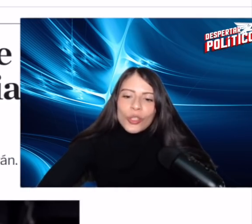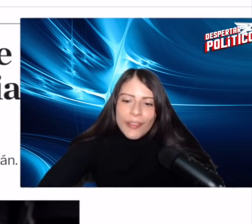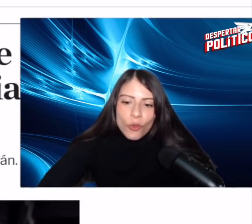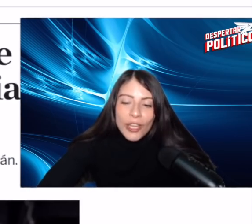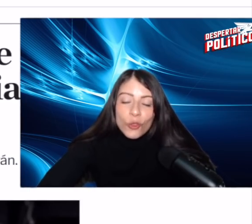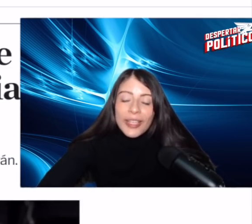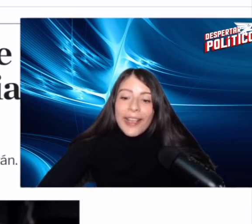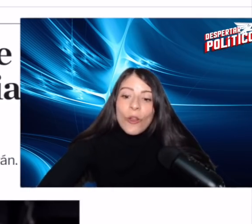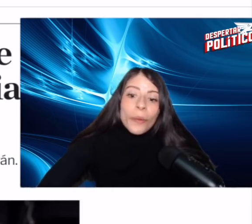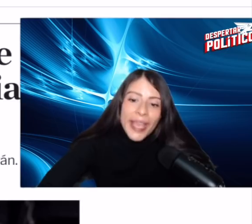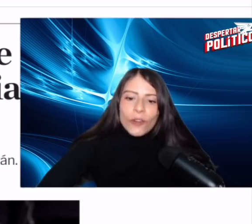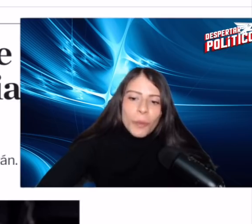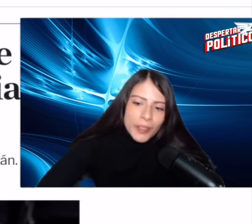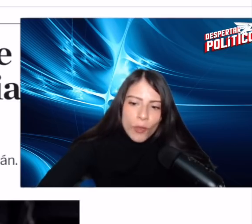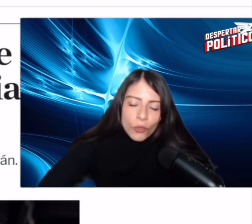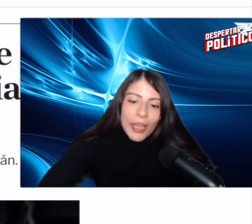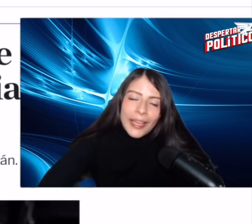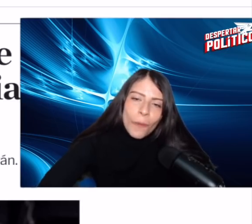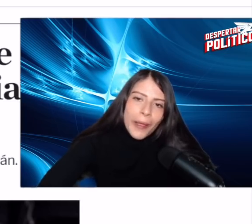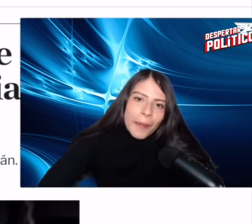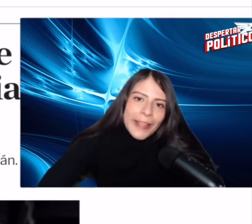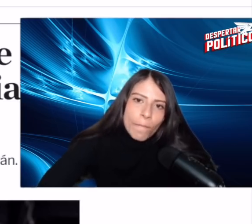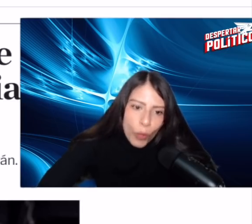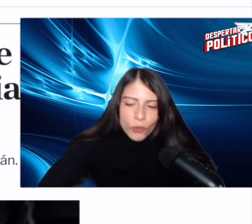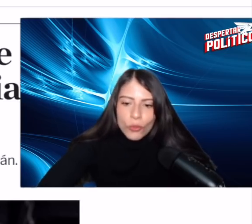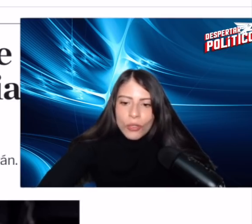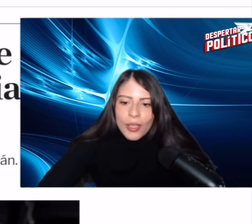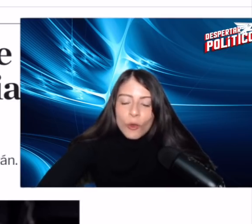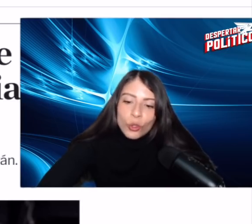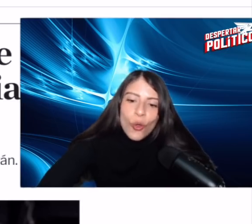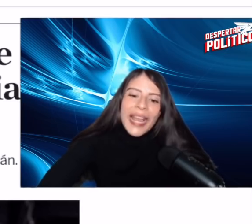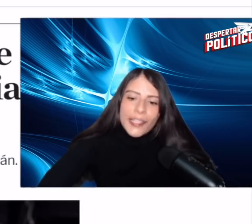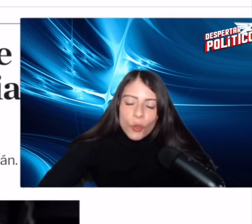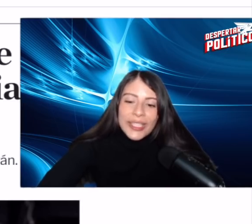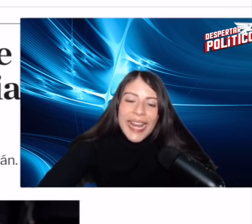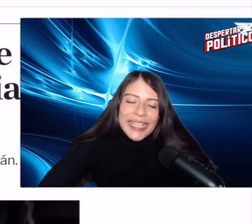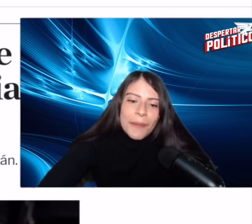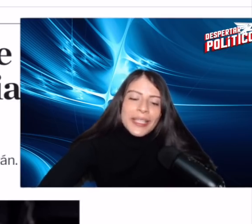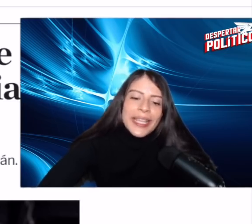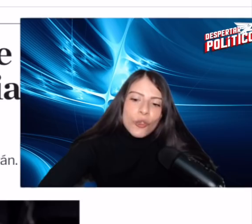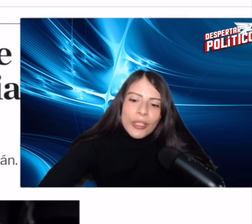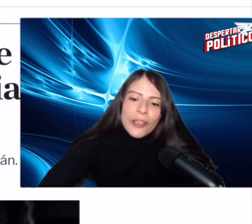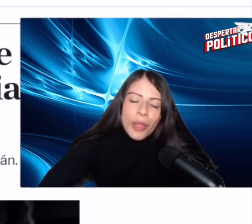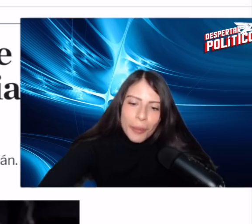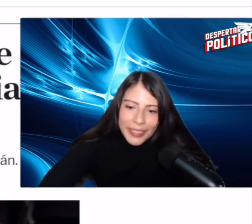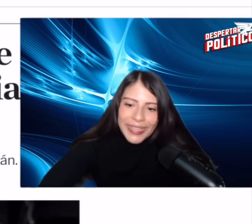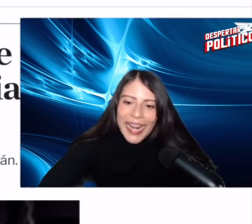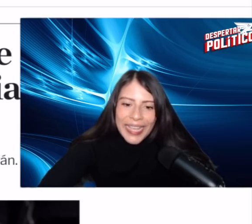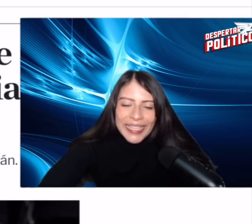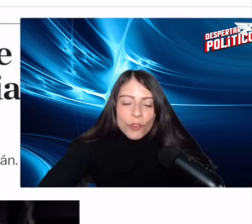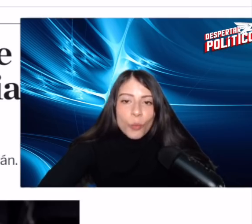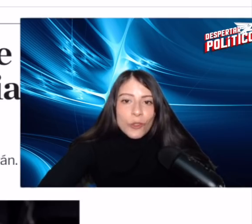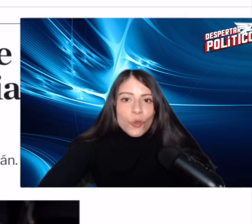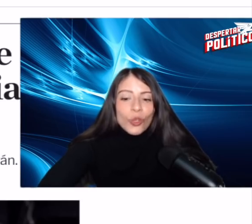millonarios contratos de los gobiernos pasados, que no pagaban impuestos. Junto con Latinos es que lanza la investigación del hijo del presidente